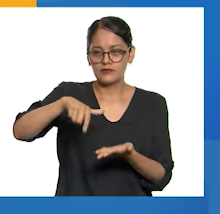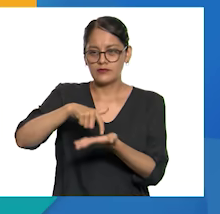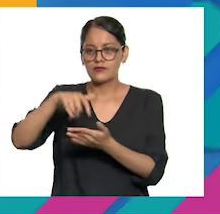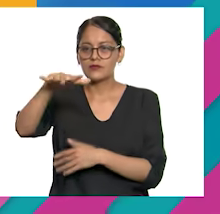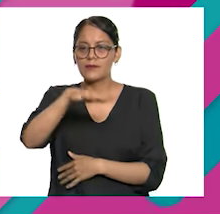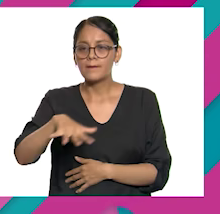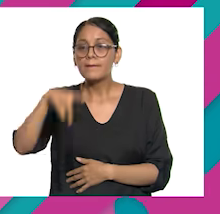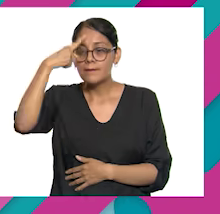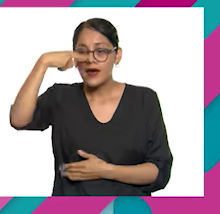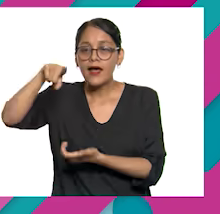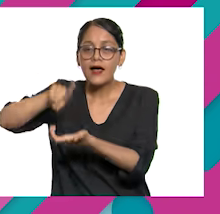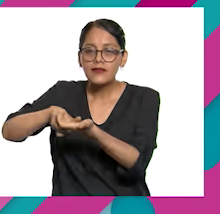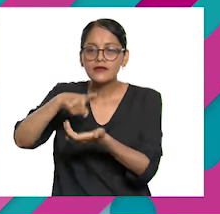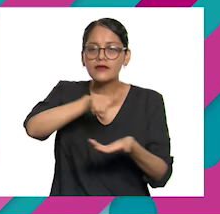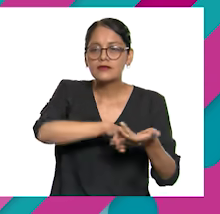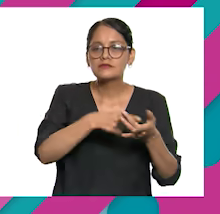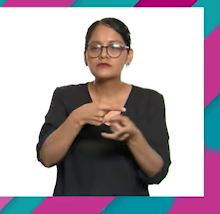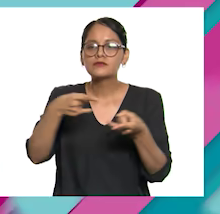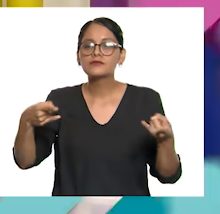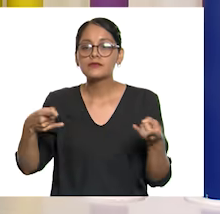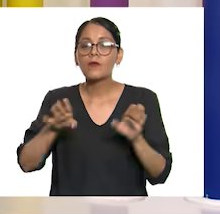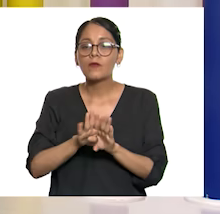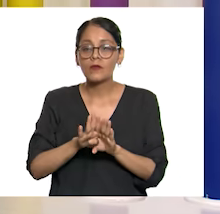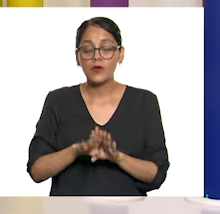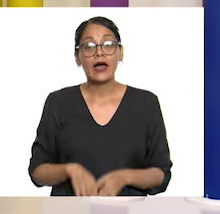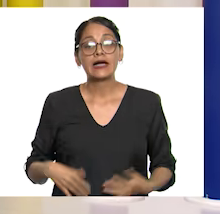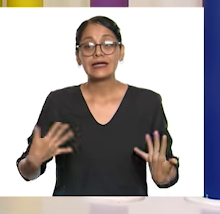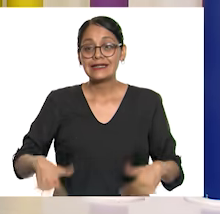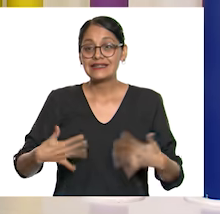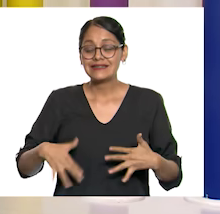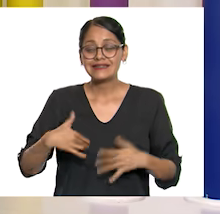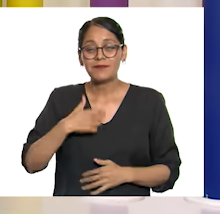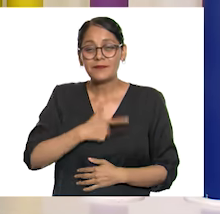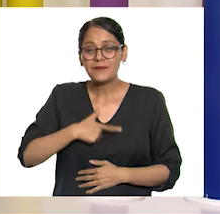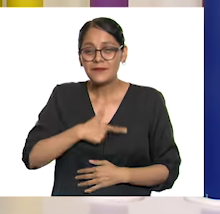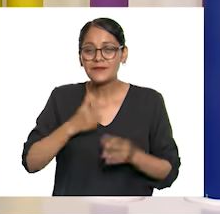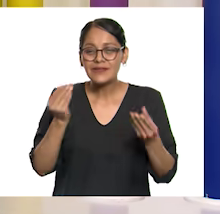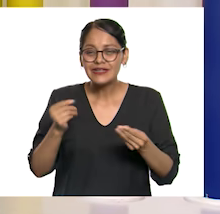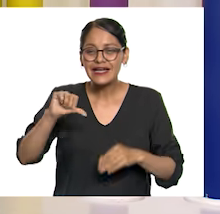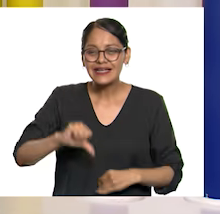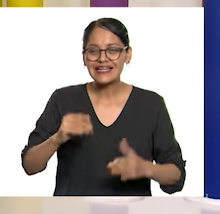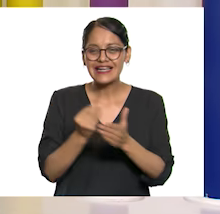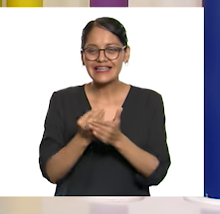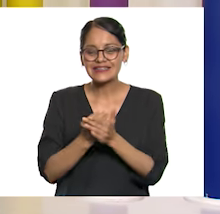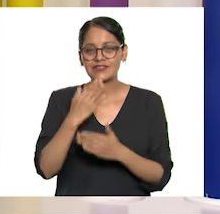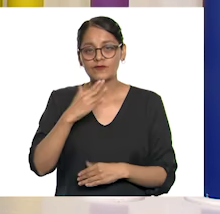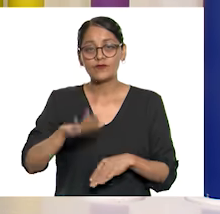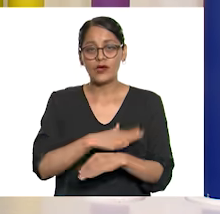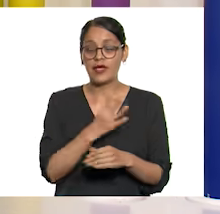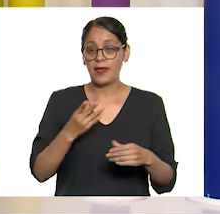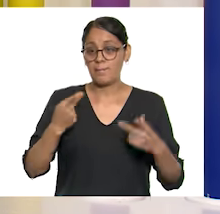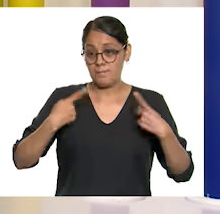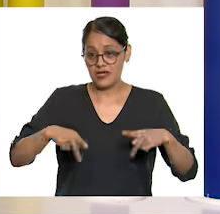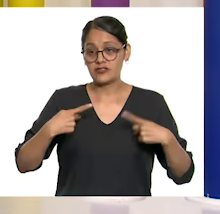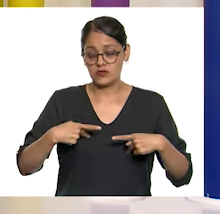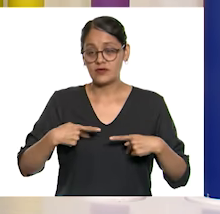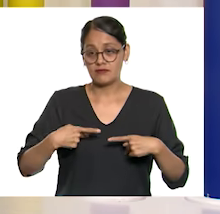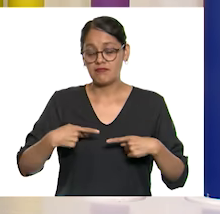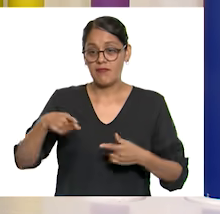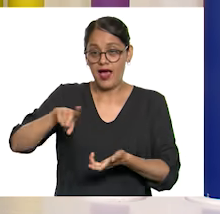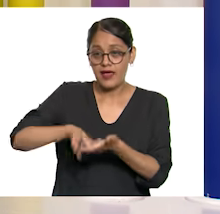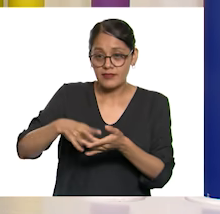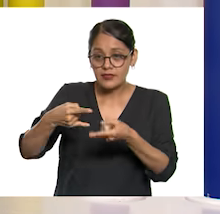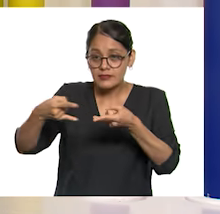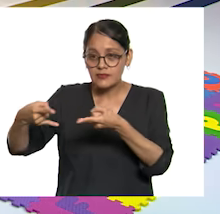los cuentos. ¡Ay! ¡Me encanta lo que vamos a ver esta clase! Porque los personajes son muy importantes en los